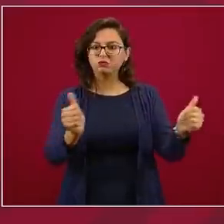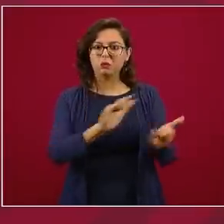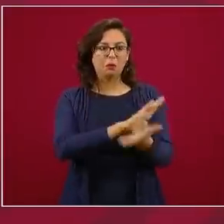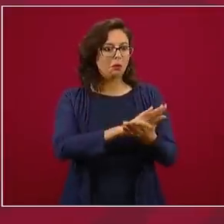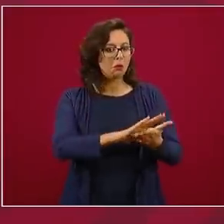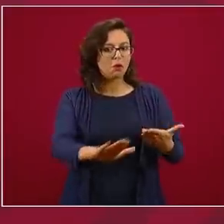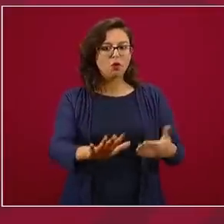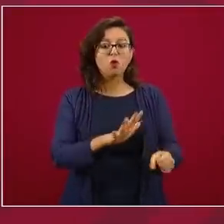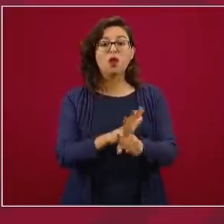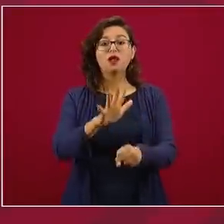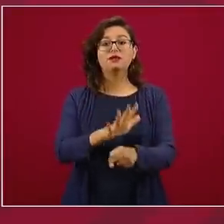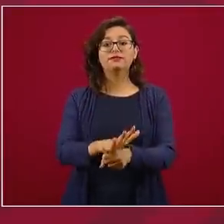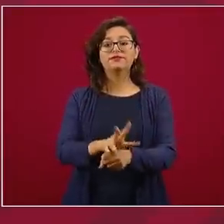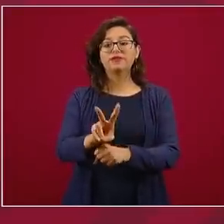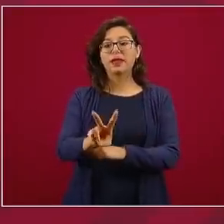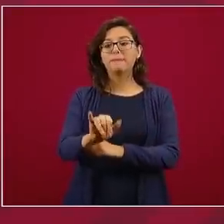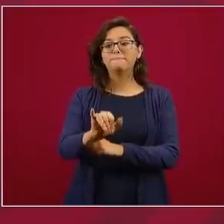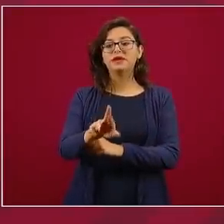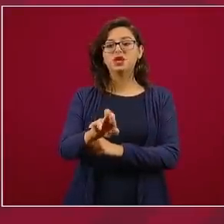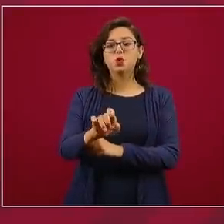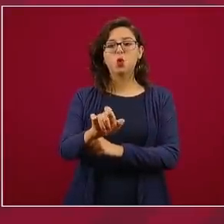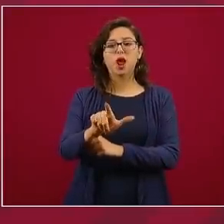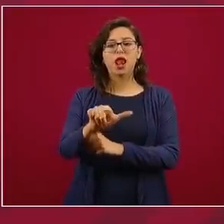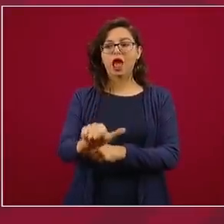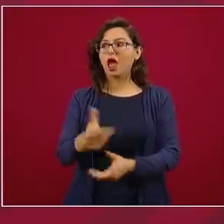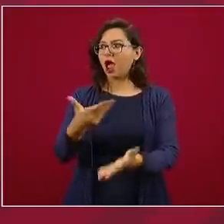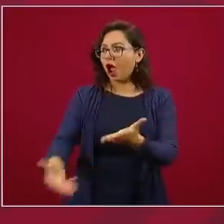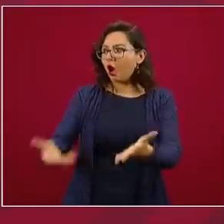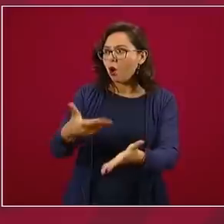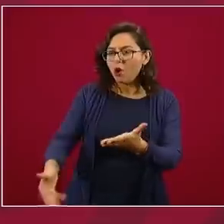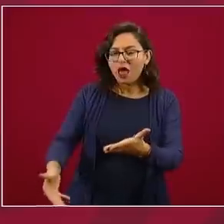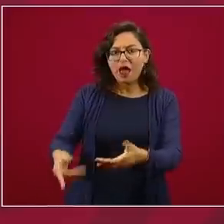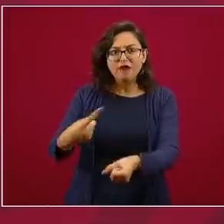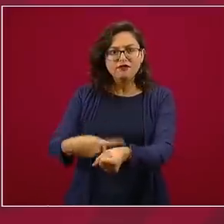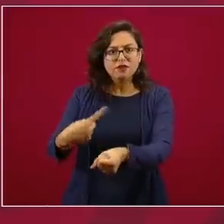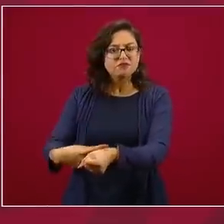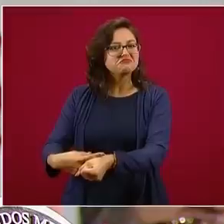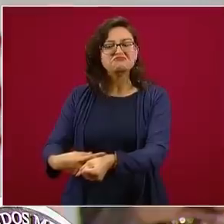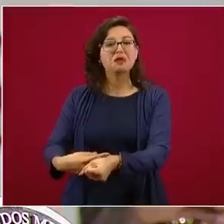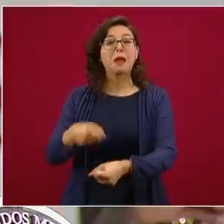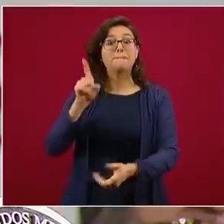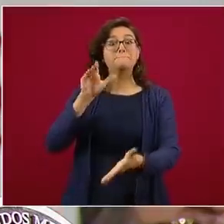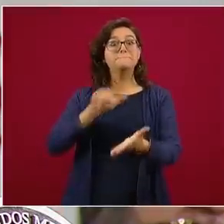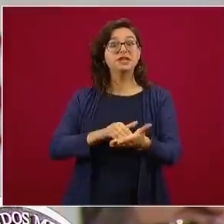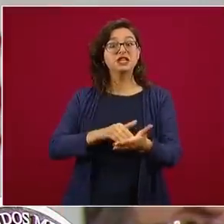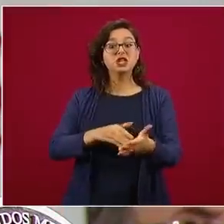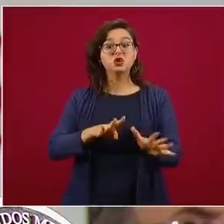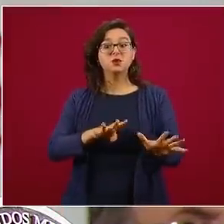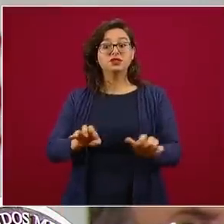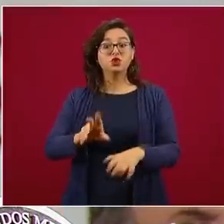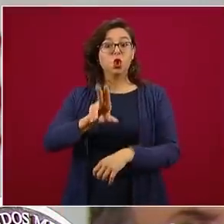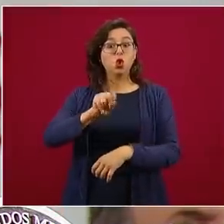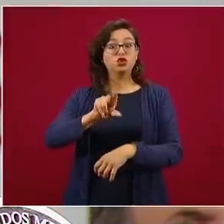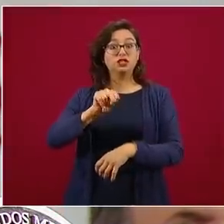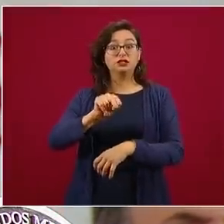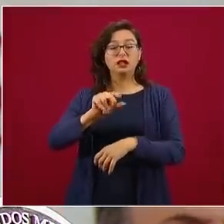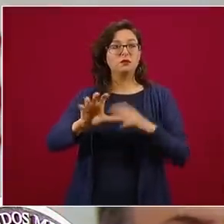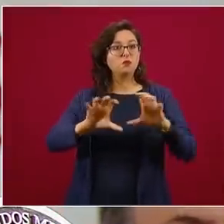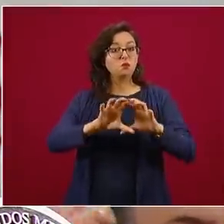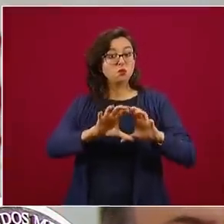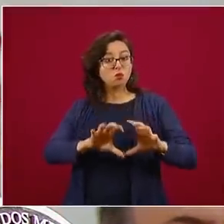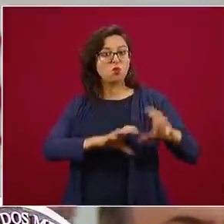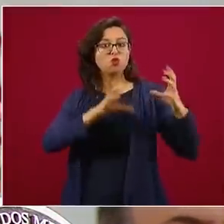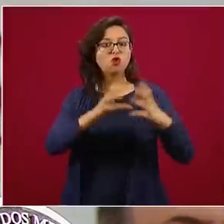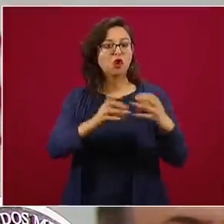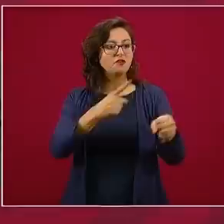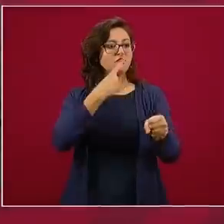pública, que es la viruela. Hoy nadie la conoce porque desde 1980 fue declarada erradicada en el planeta.